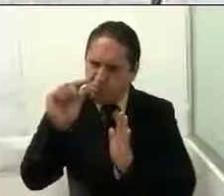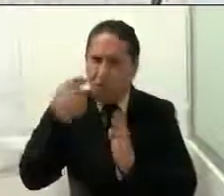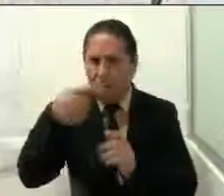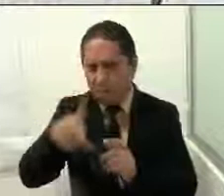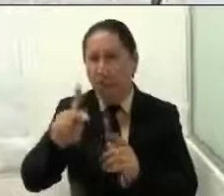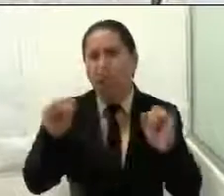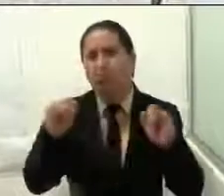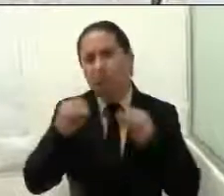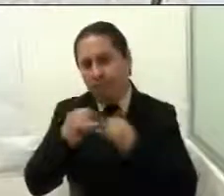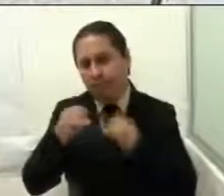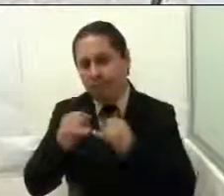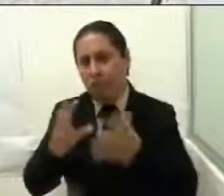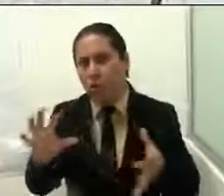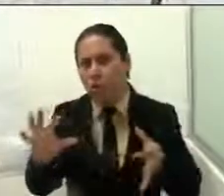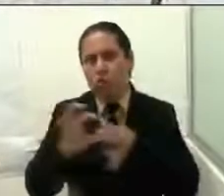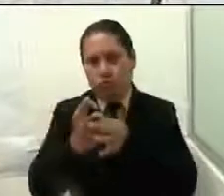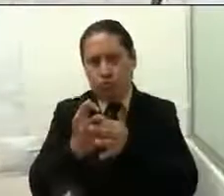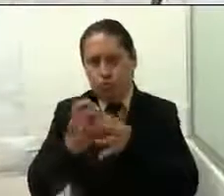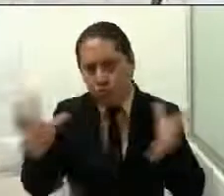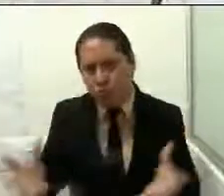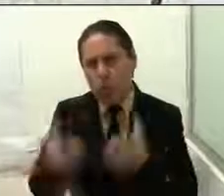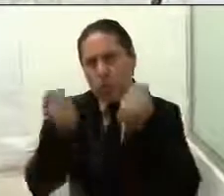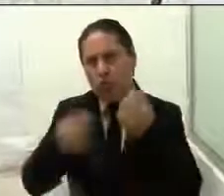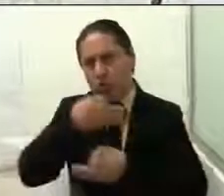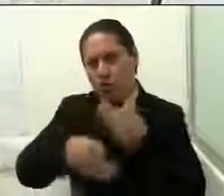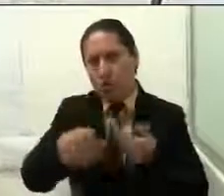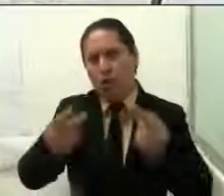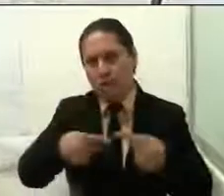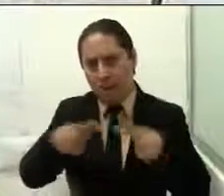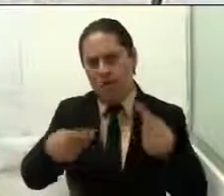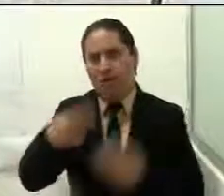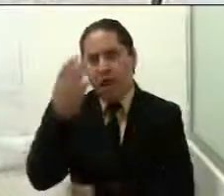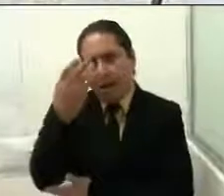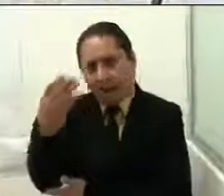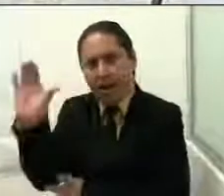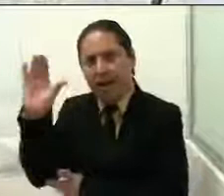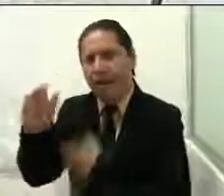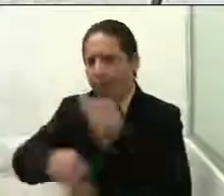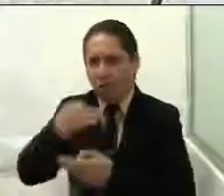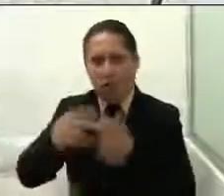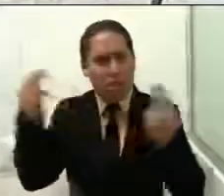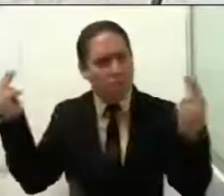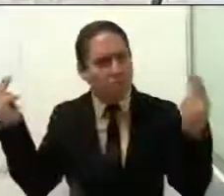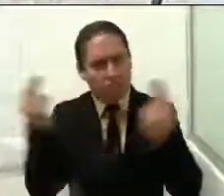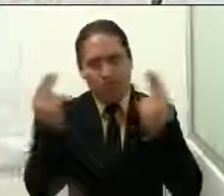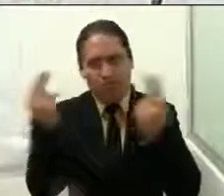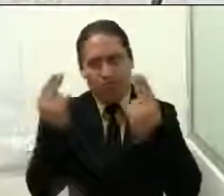se sumaron para auxiliar a la población rural en los casos más urgentes